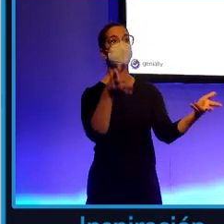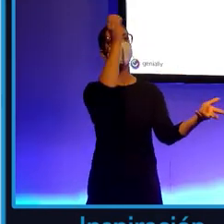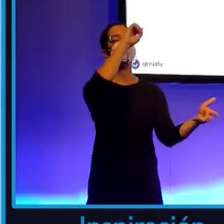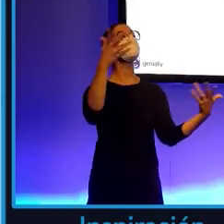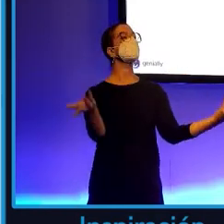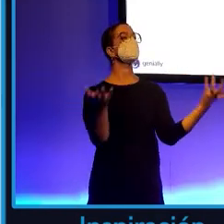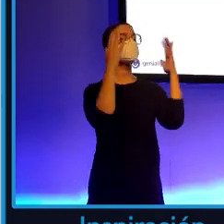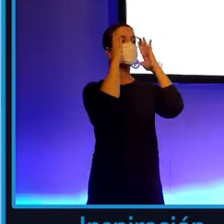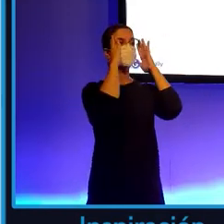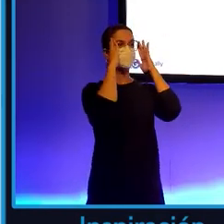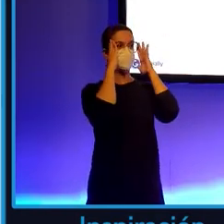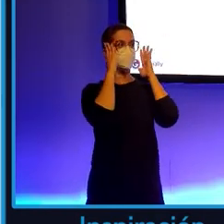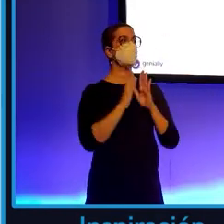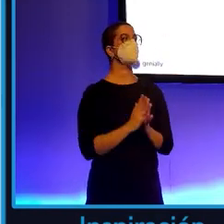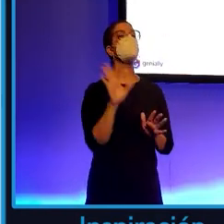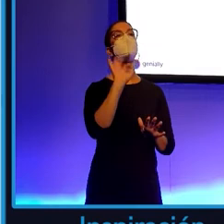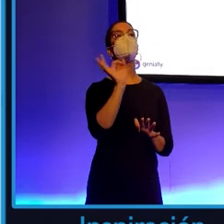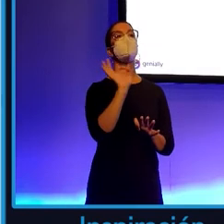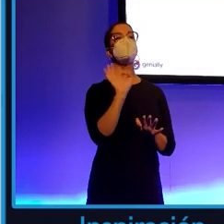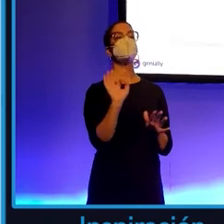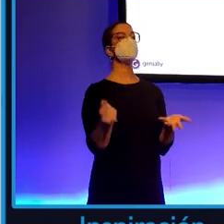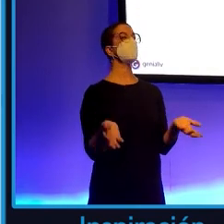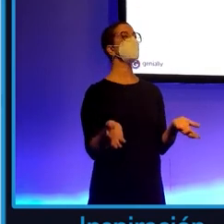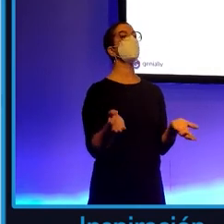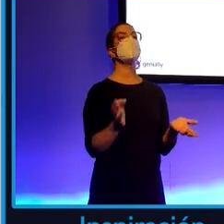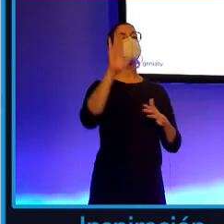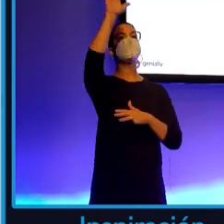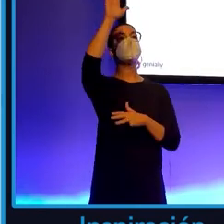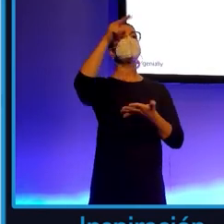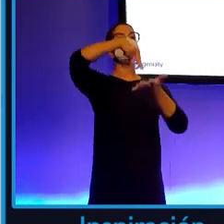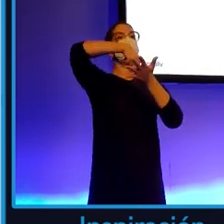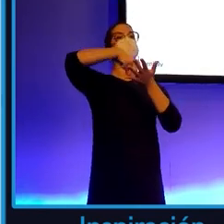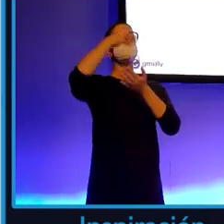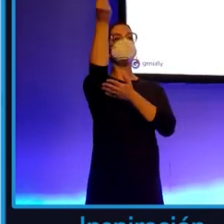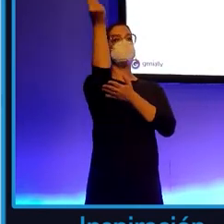opinan o levántense lo que creen que va a ser mejor